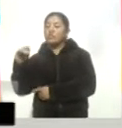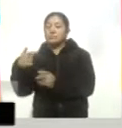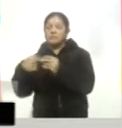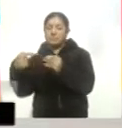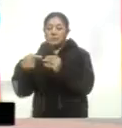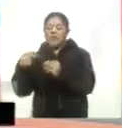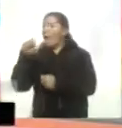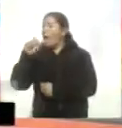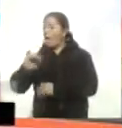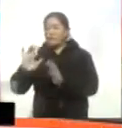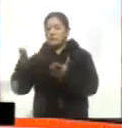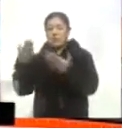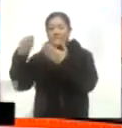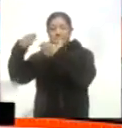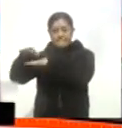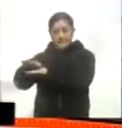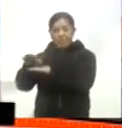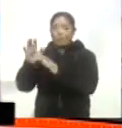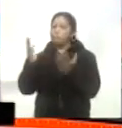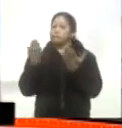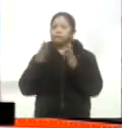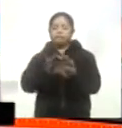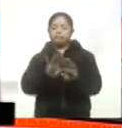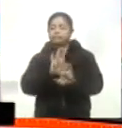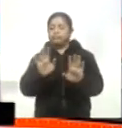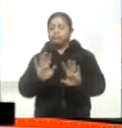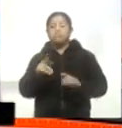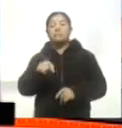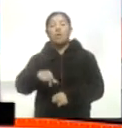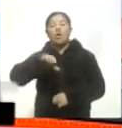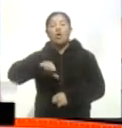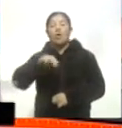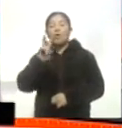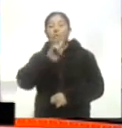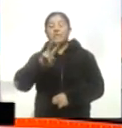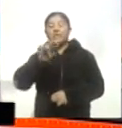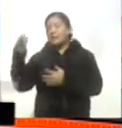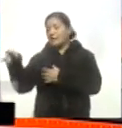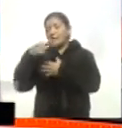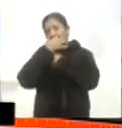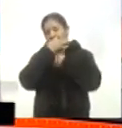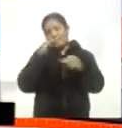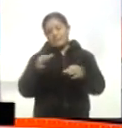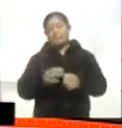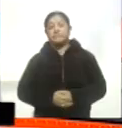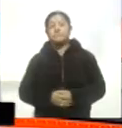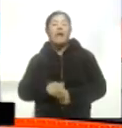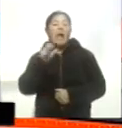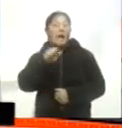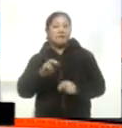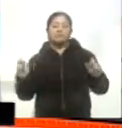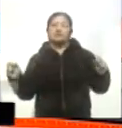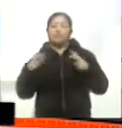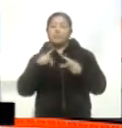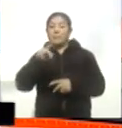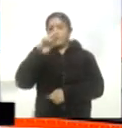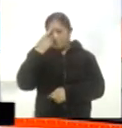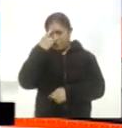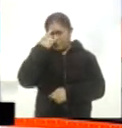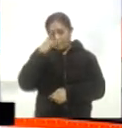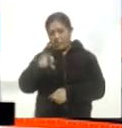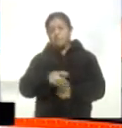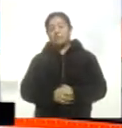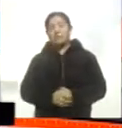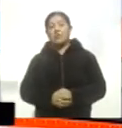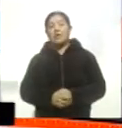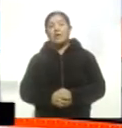Así cierran las bolsas en este viernes, información que emiten el mercado cambiario. Con esto ya nos despedimos, pero le recordamos que para